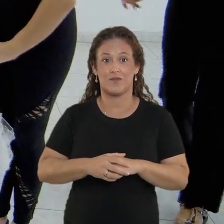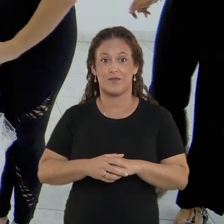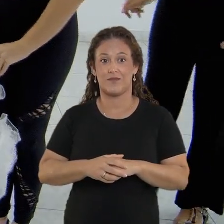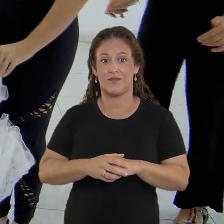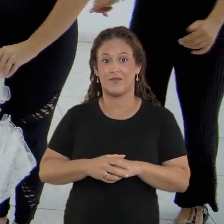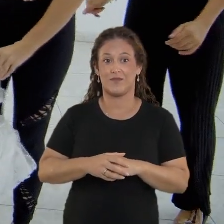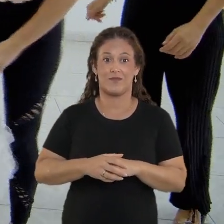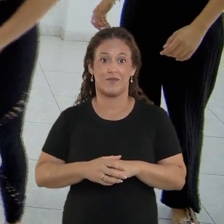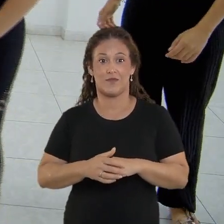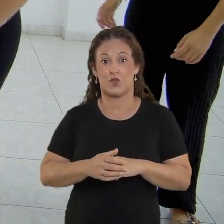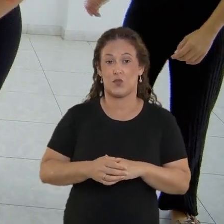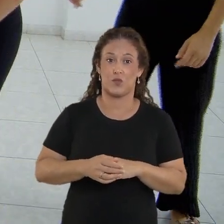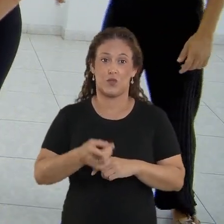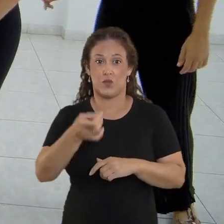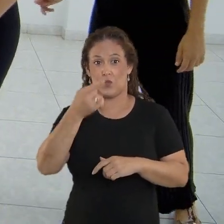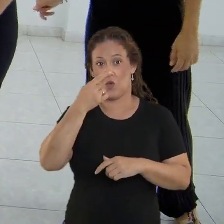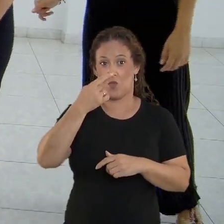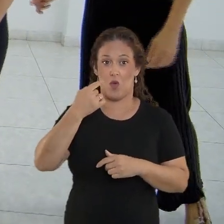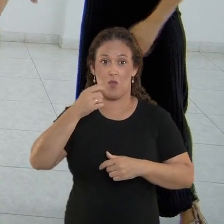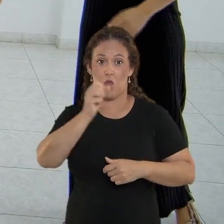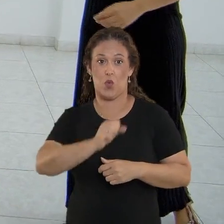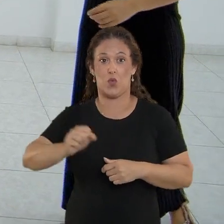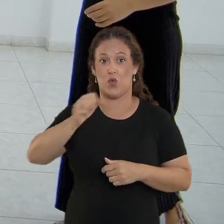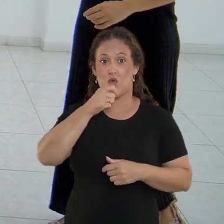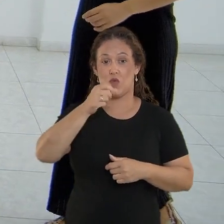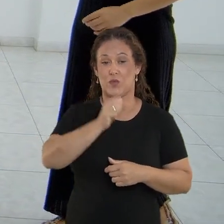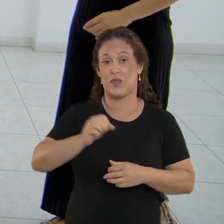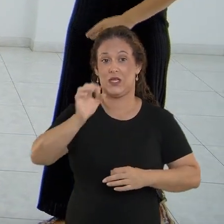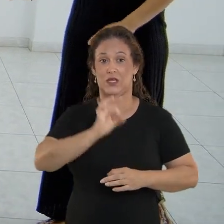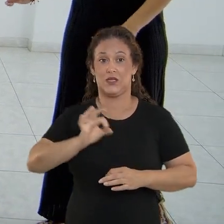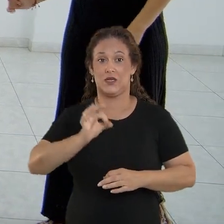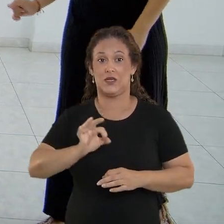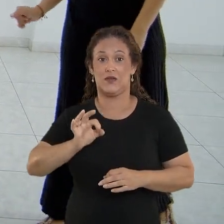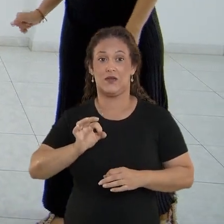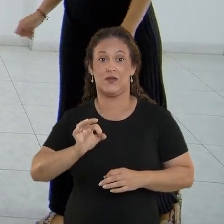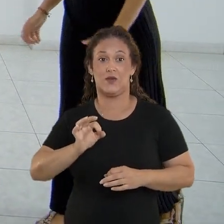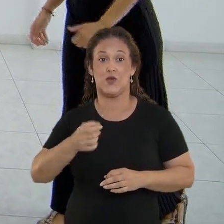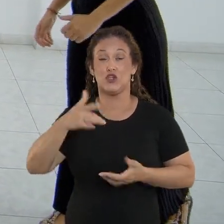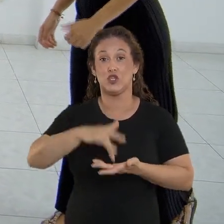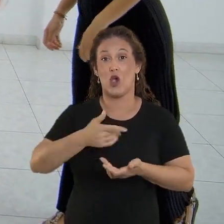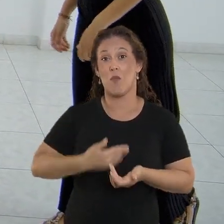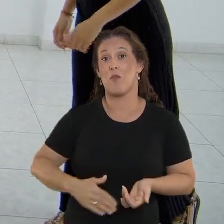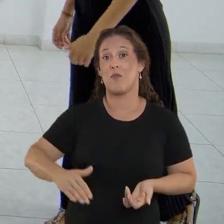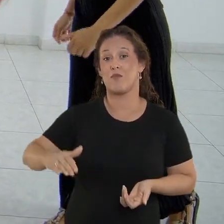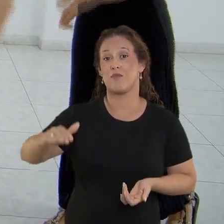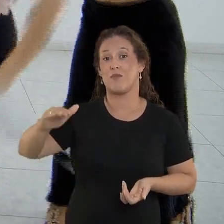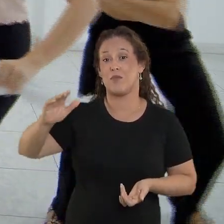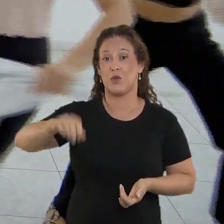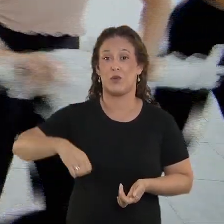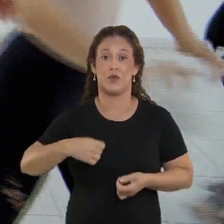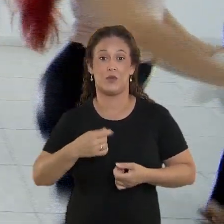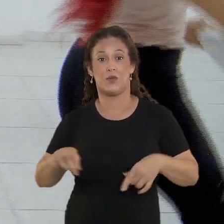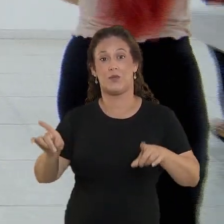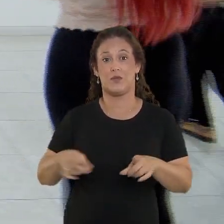dar pavudear, y mi padre mi nariz torció para señal mortal. Al cierto día yo escuché cuando era ya mayor,